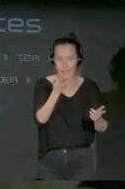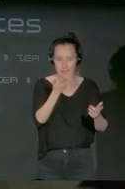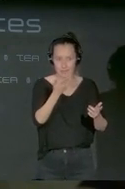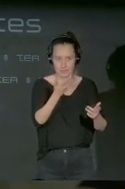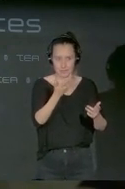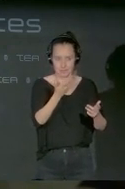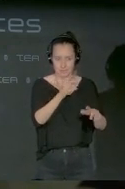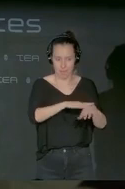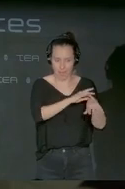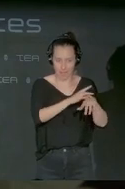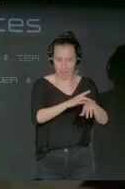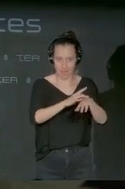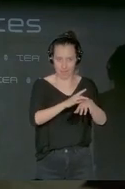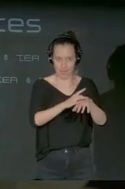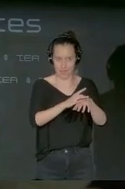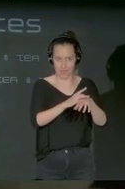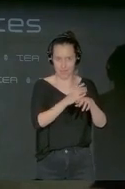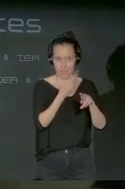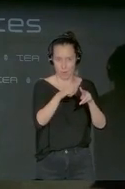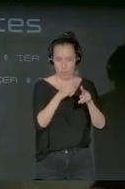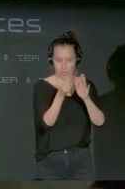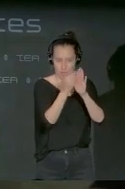agenda política, ocupar esa relevancia.